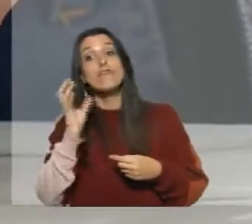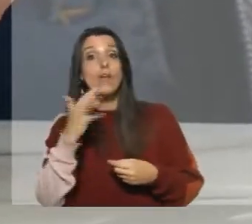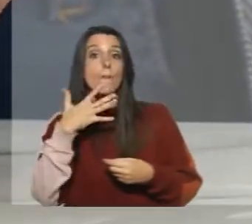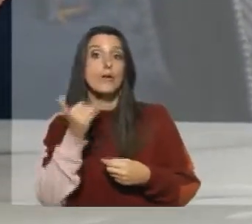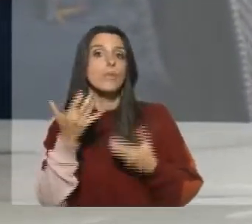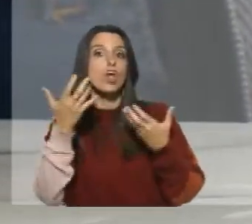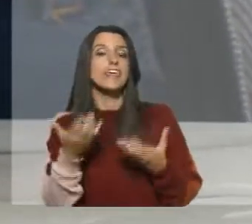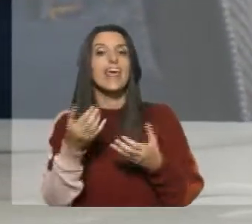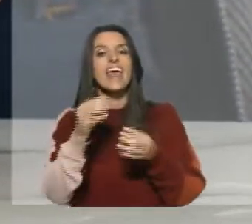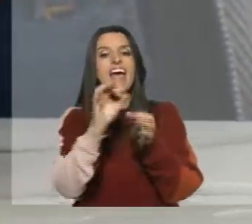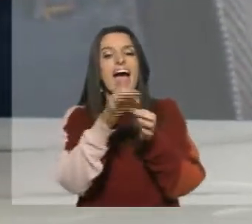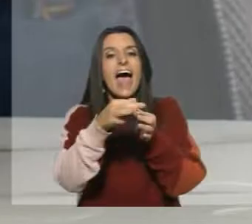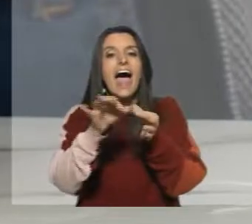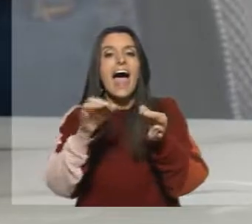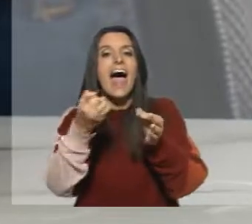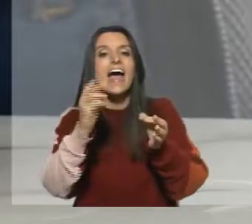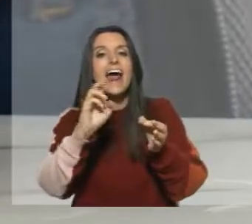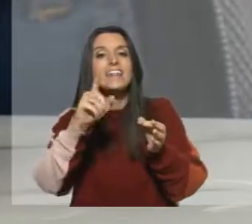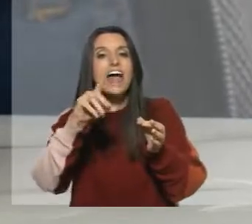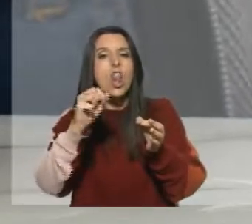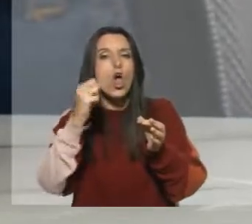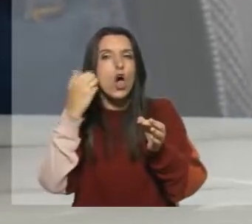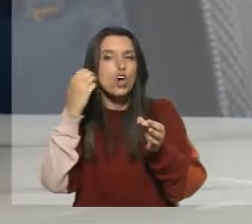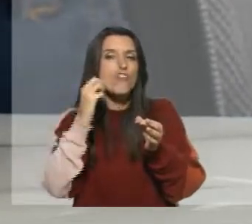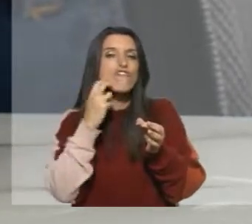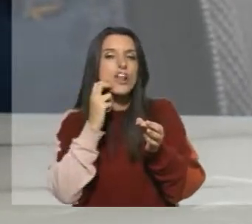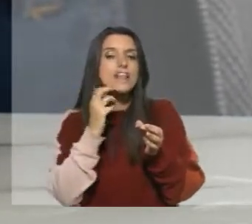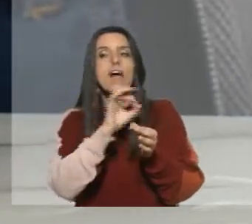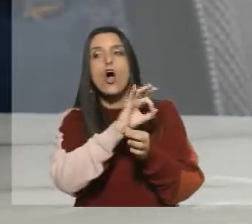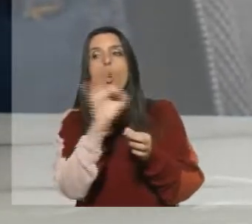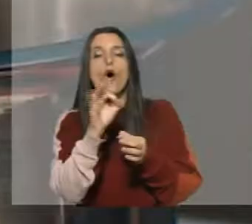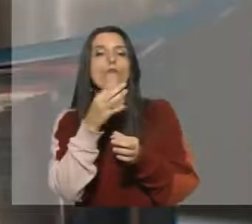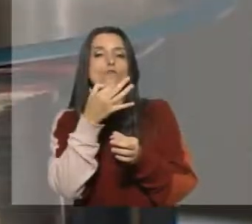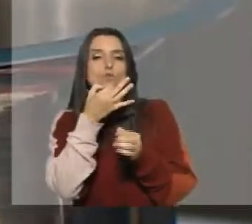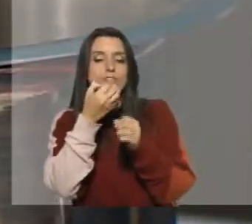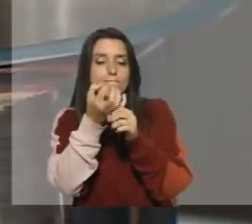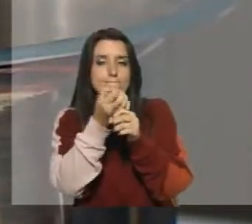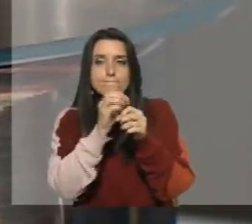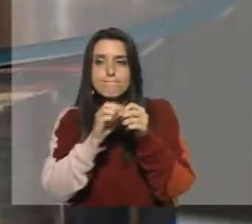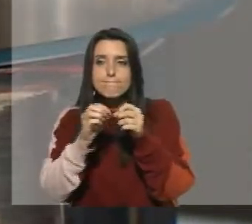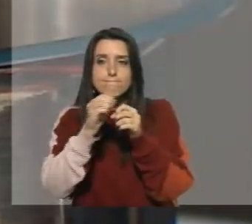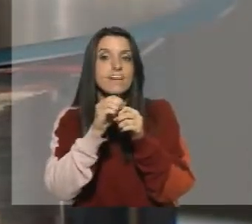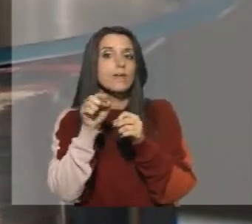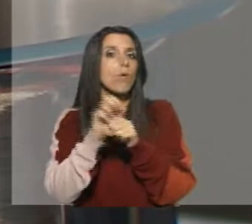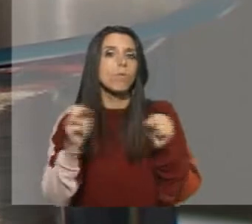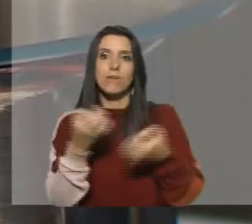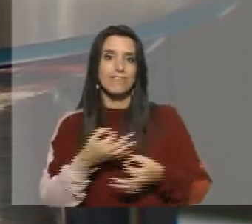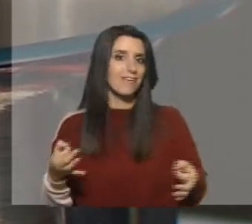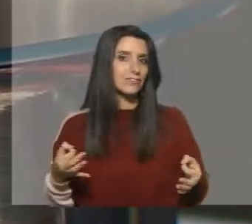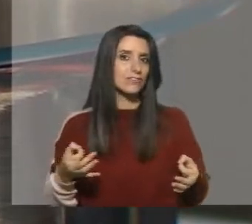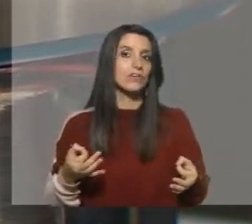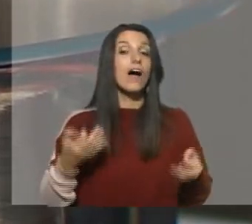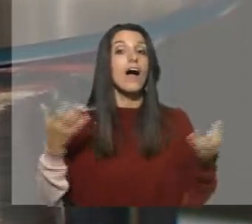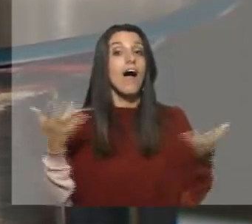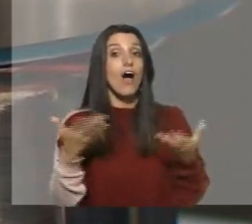ponerle unos arándanos. Ay, qué rico. Divino. Si querés poner unas frambuesas, todo lo que sea frutos rojos, dice que con la crema va perfecto. Okay. Y